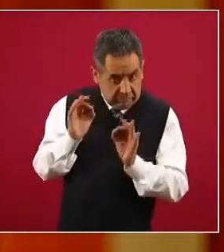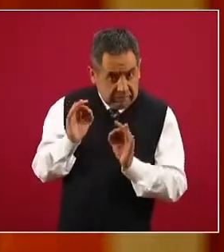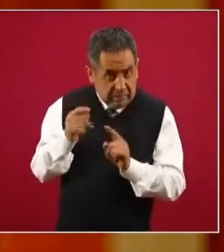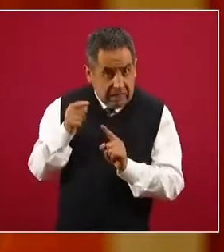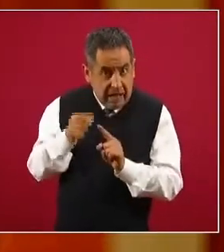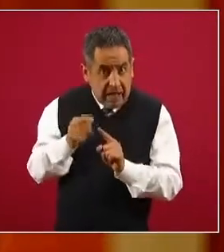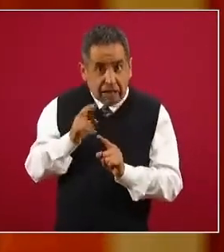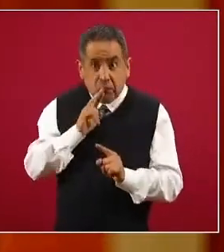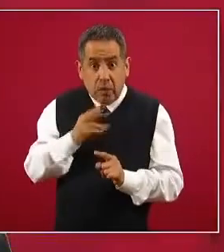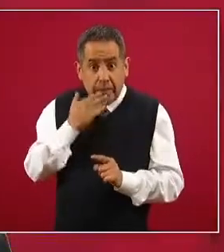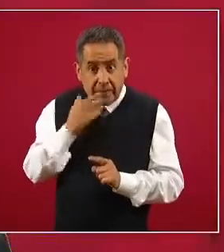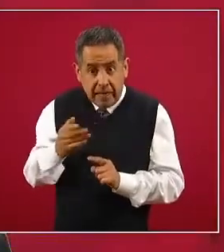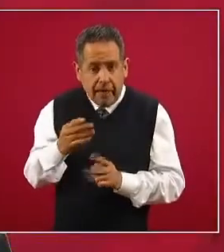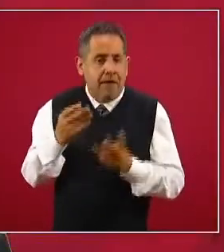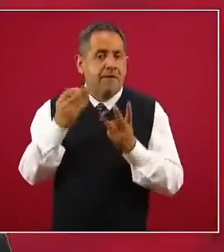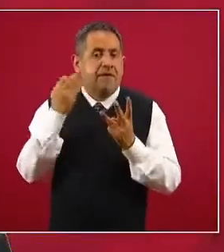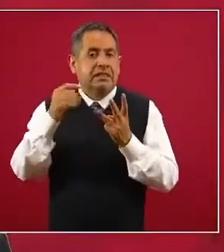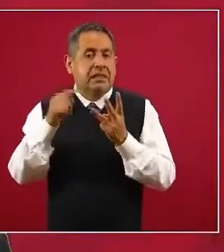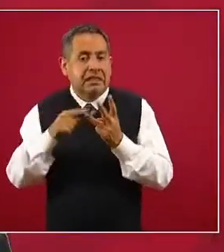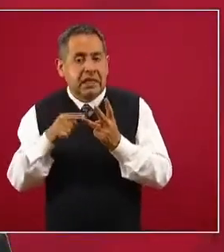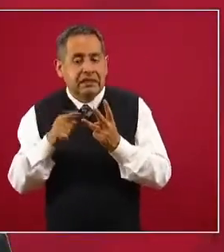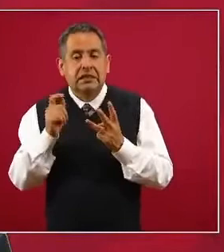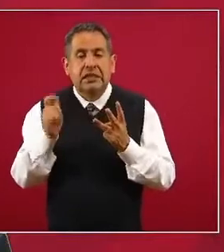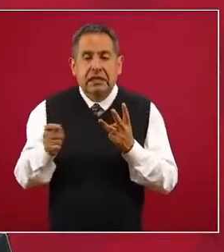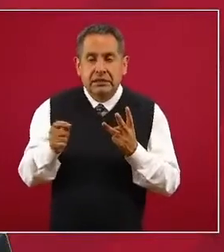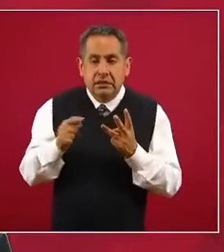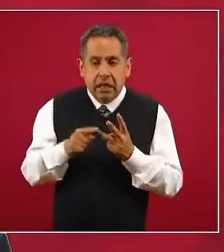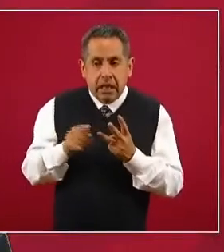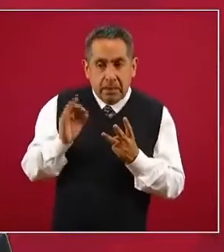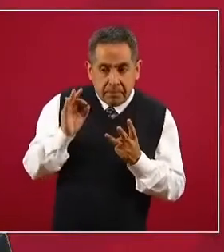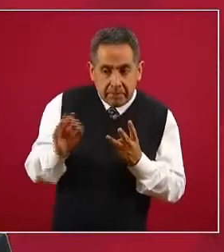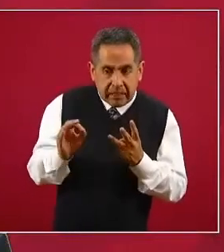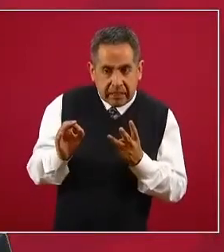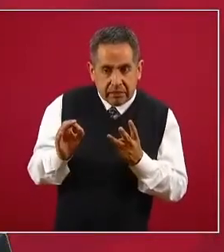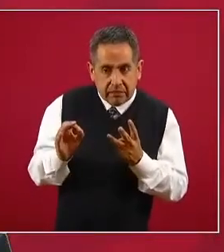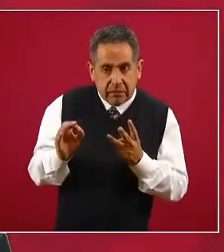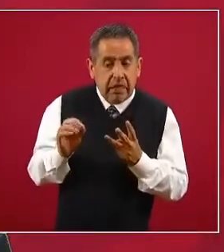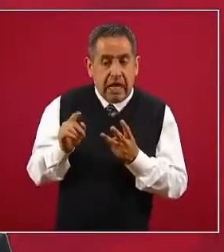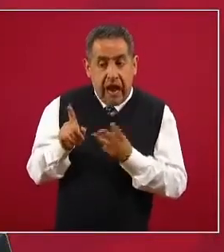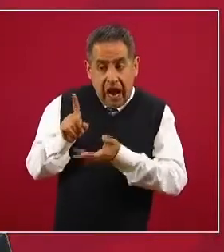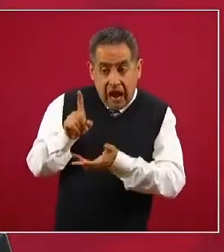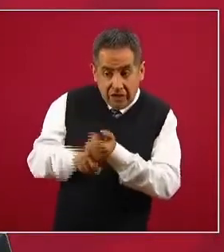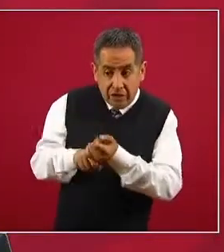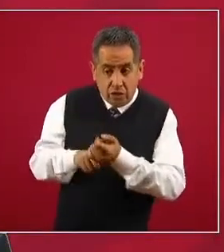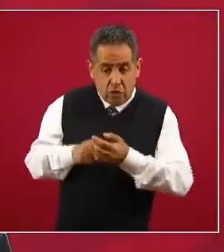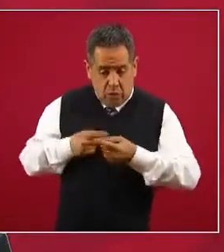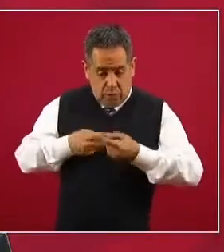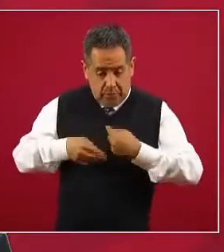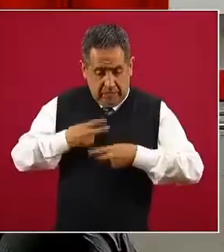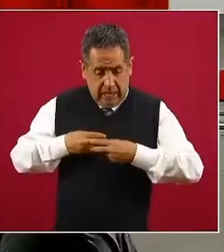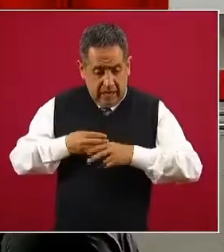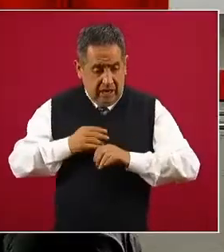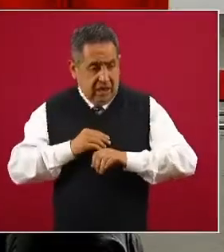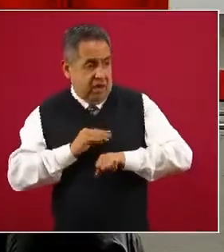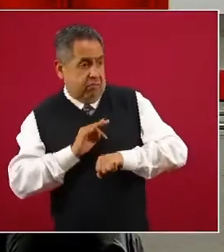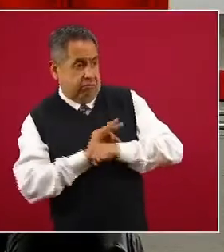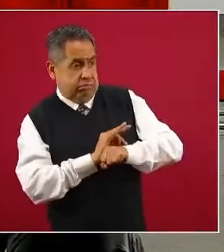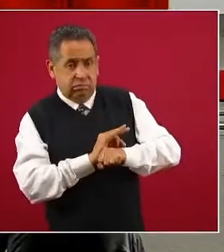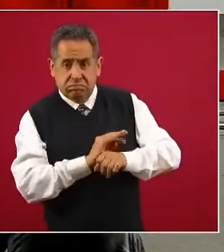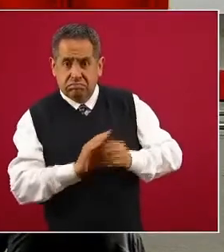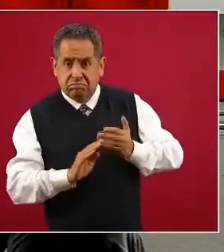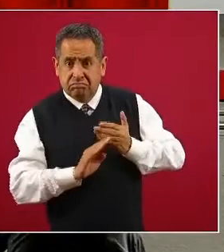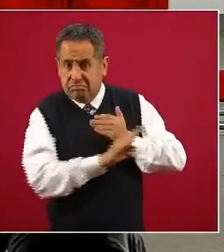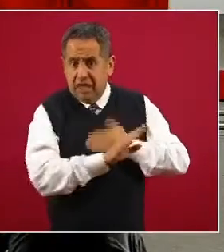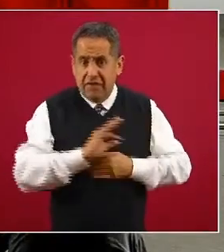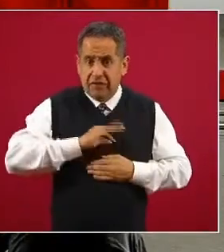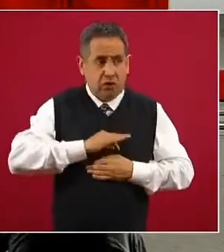en este caso para la fase 3, ya es el efecto final buscado, que es la protección contra la infección, o la protección